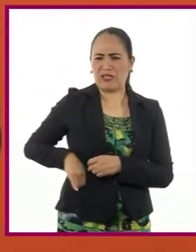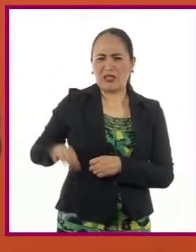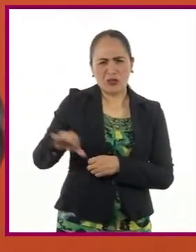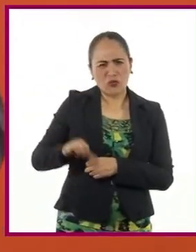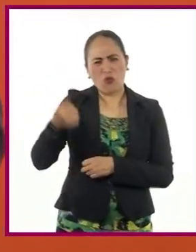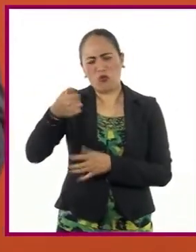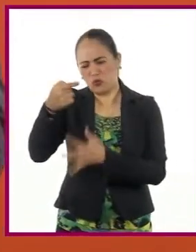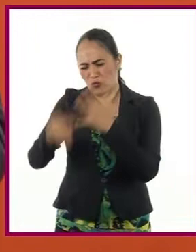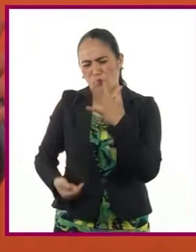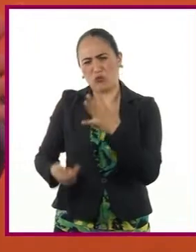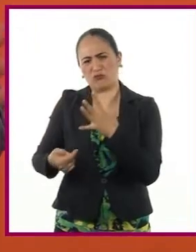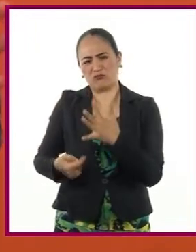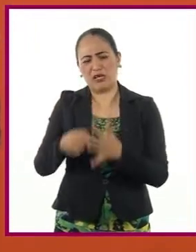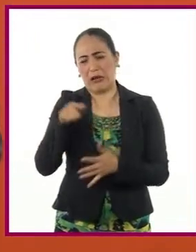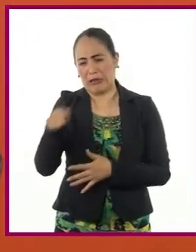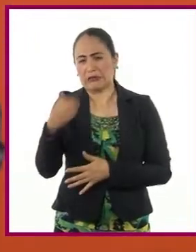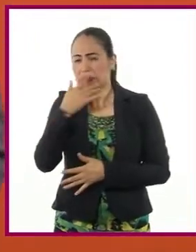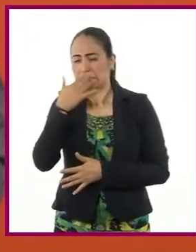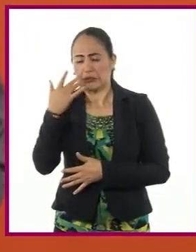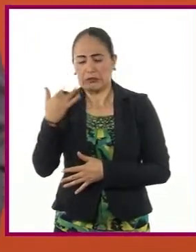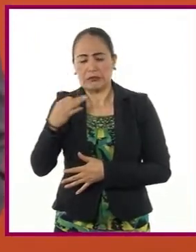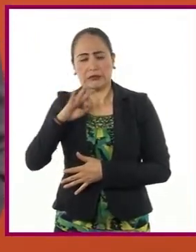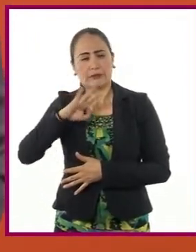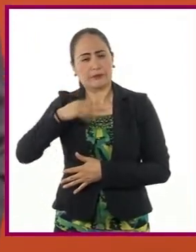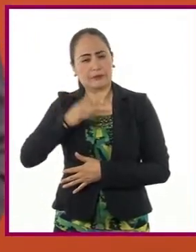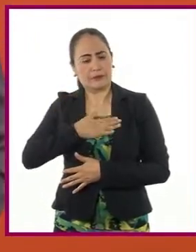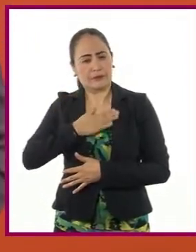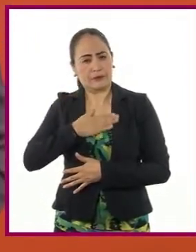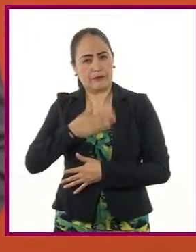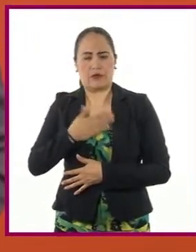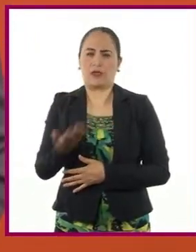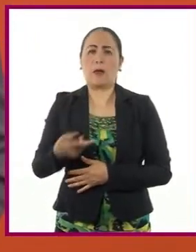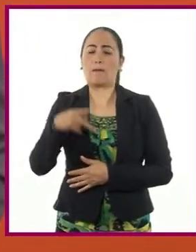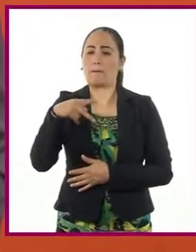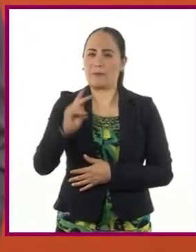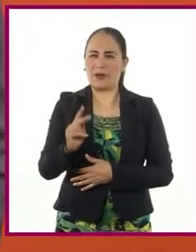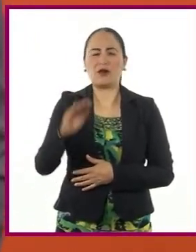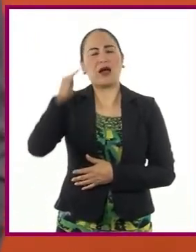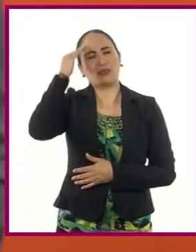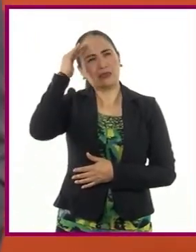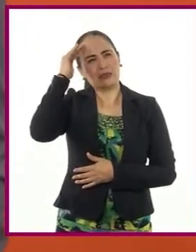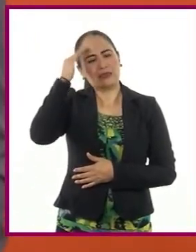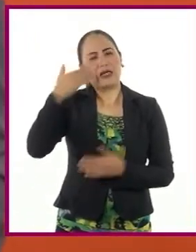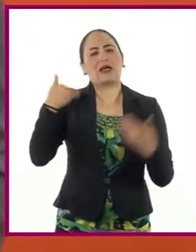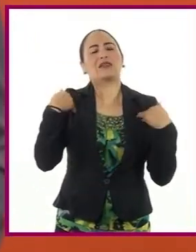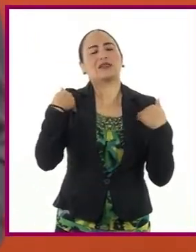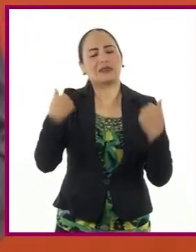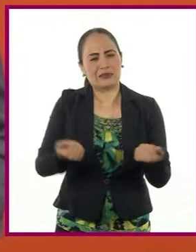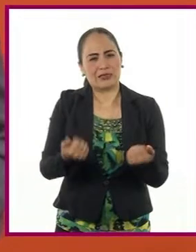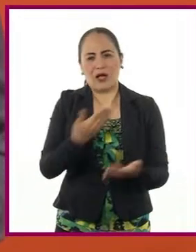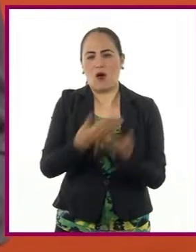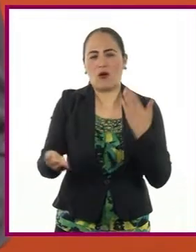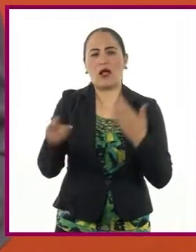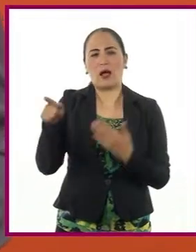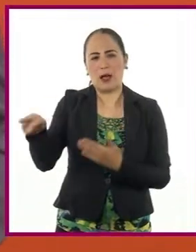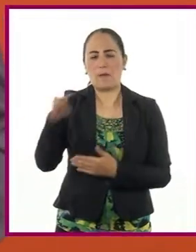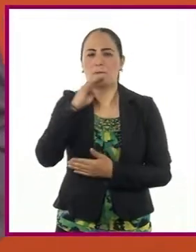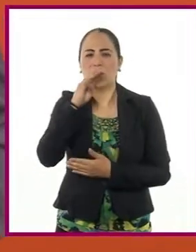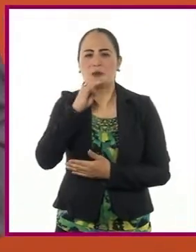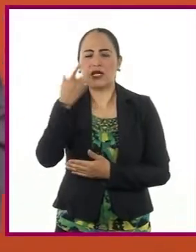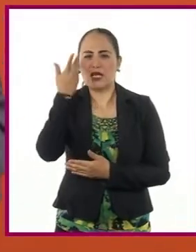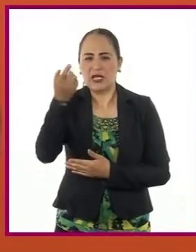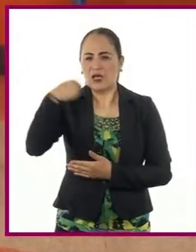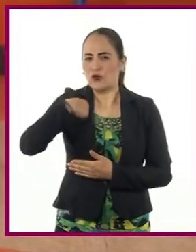cosas, para mi gusto eran más deliciosas. Ahora sé que el interés de mi mamá era que me alimentara lo mejor posible para estar